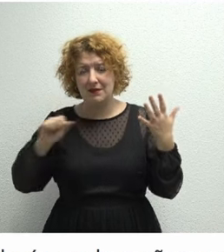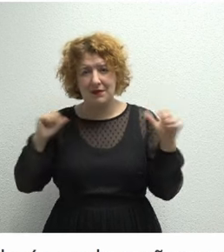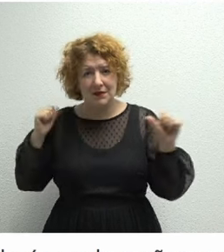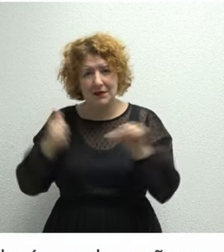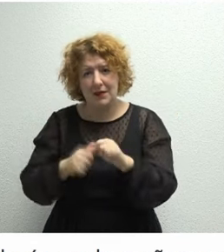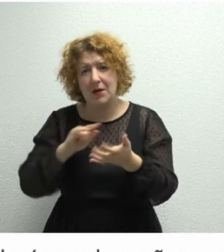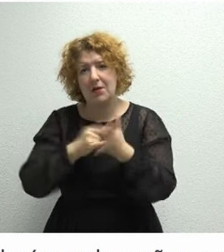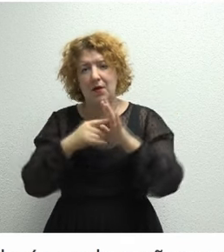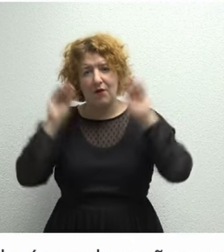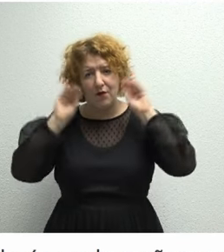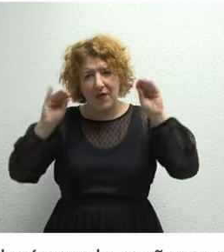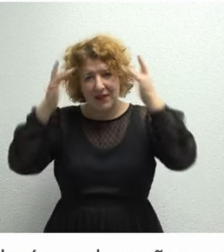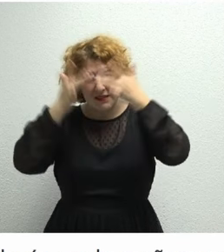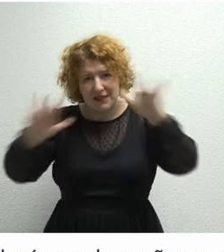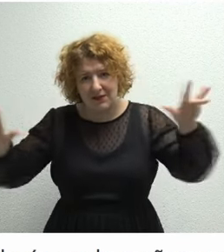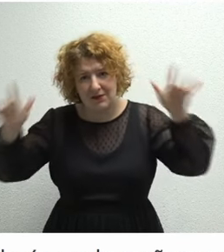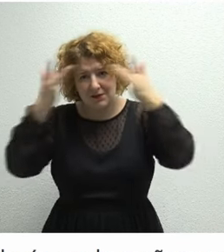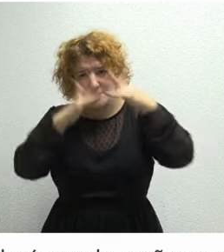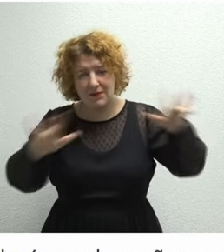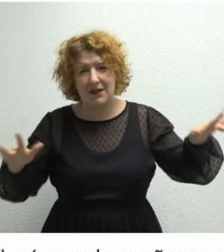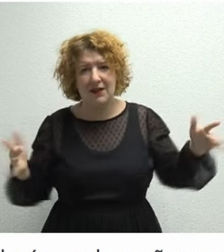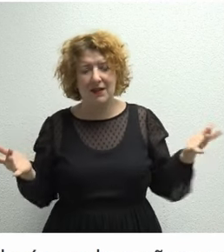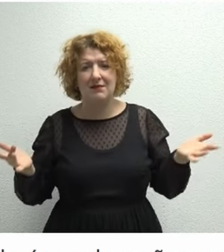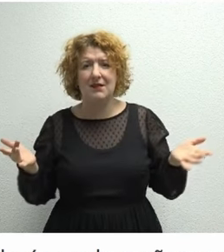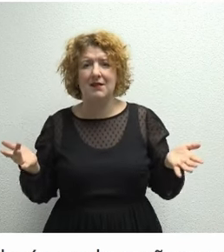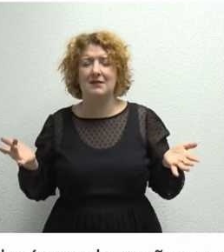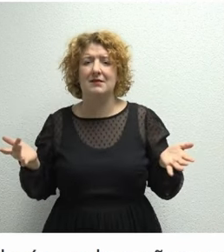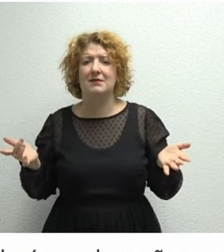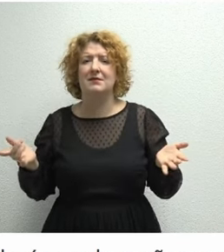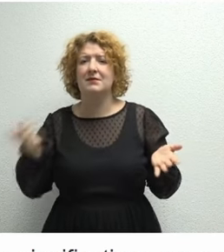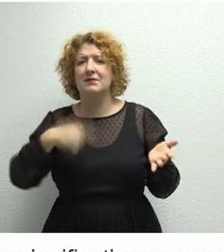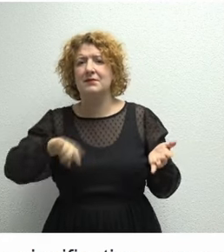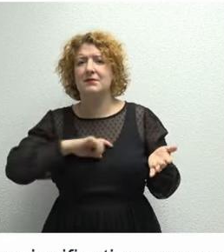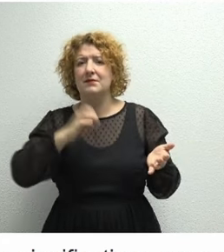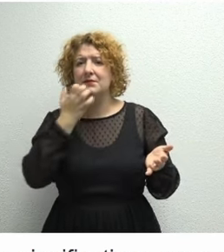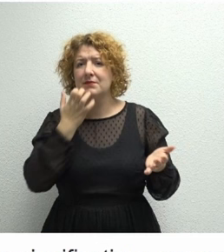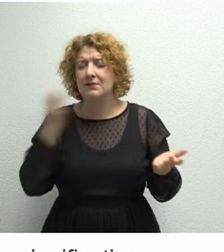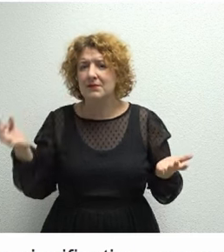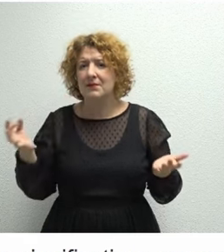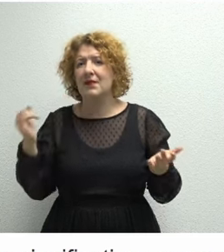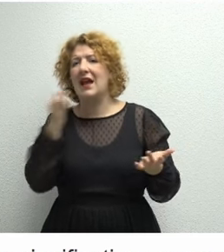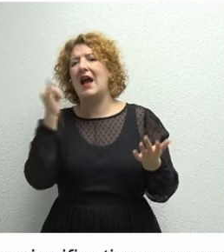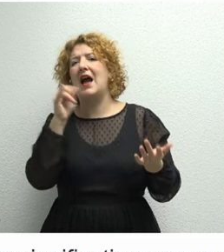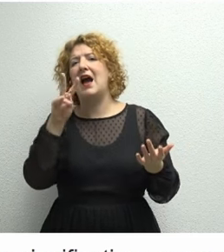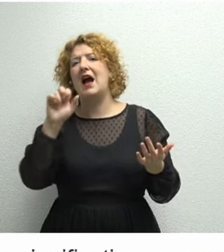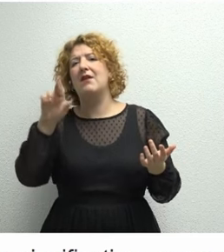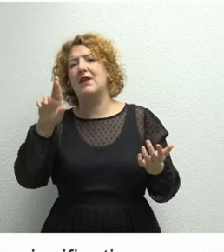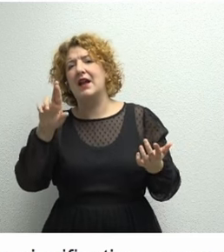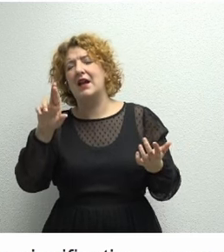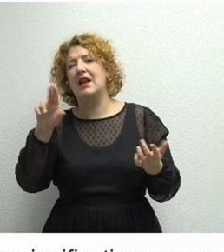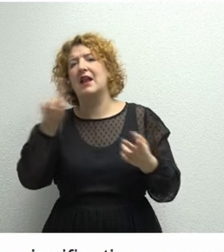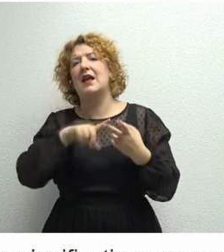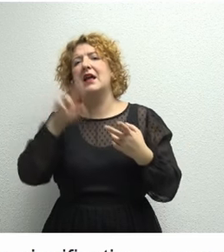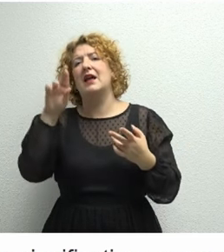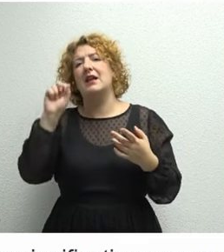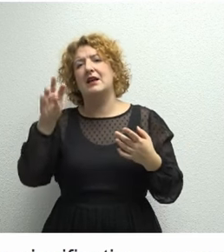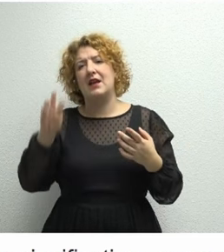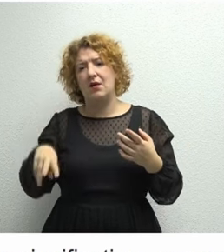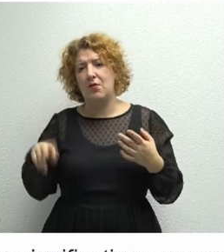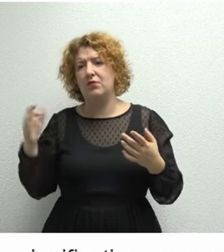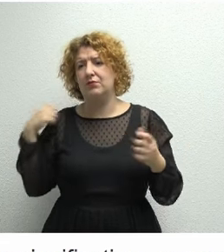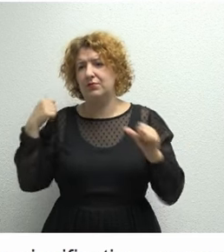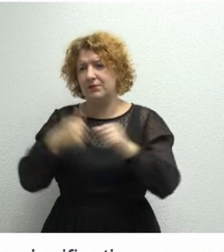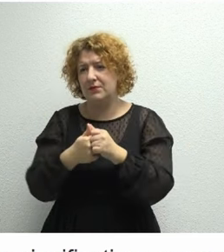de formación de sensibilización Ramón Javier tamarín nos dio un empujón Ramón nos ha acompañado cuánto